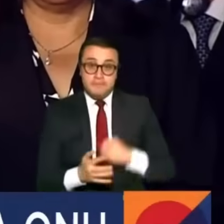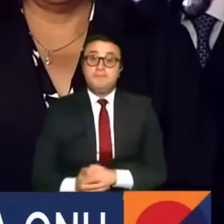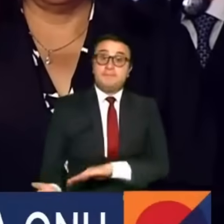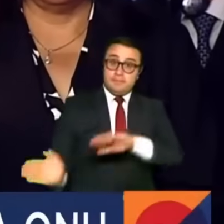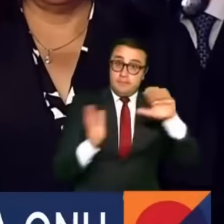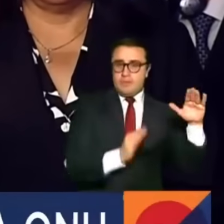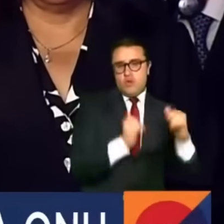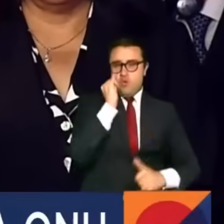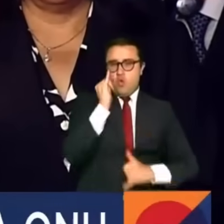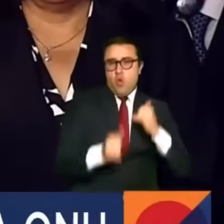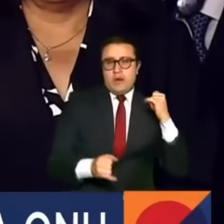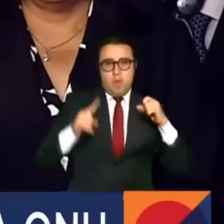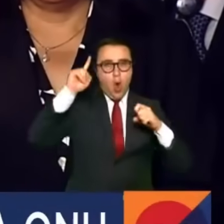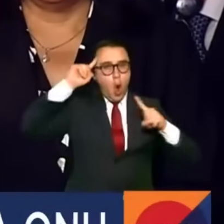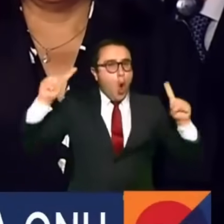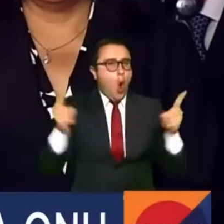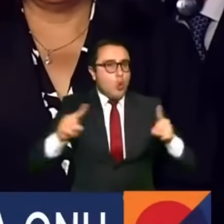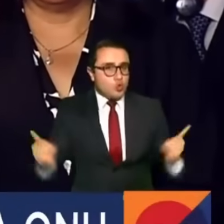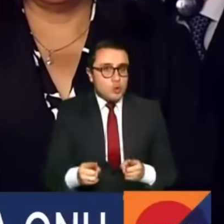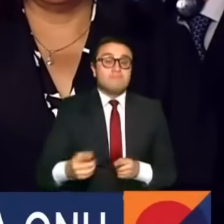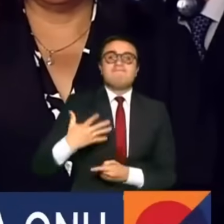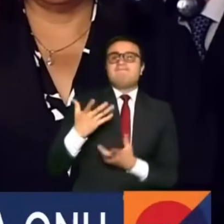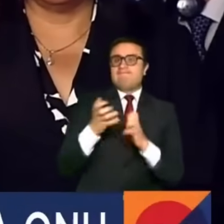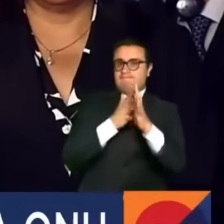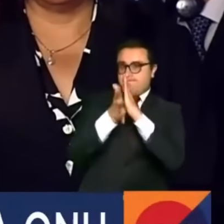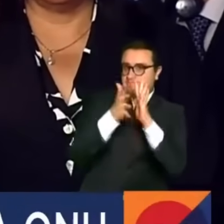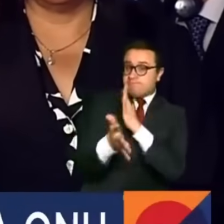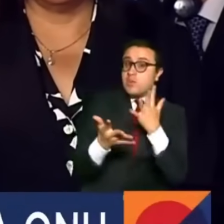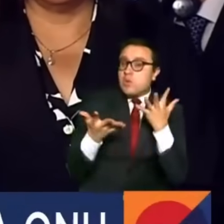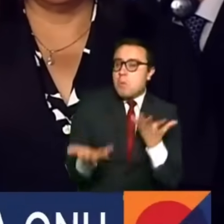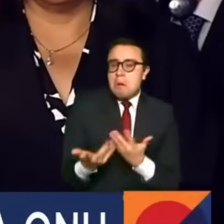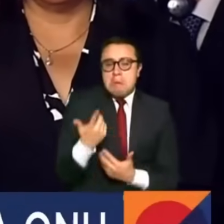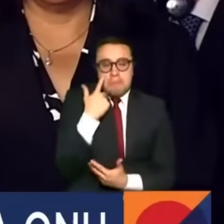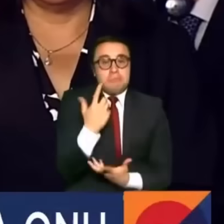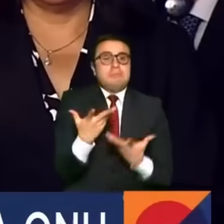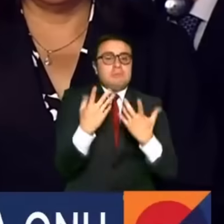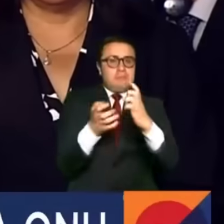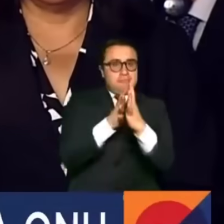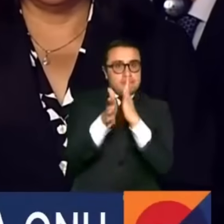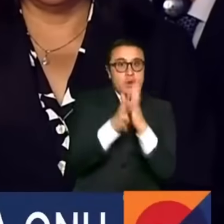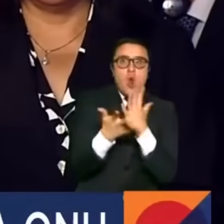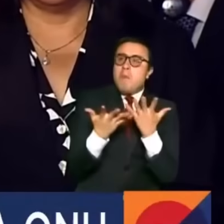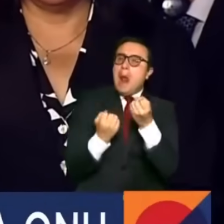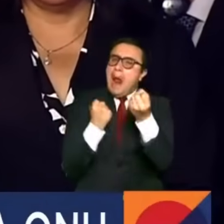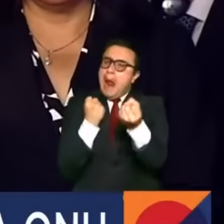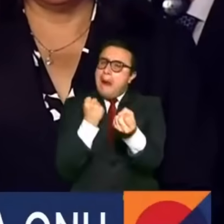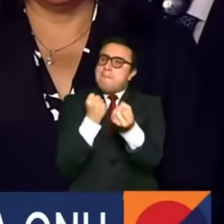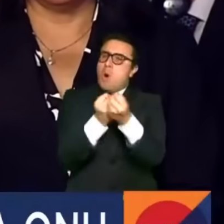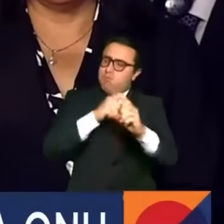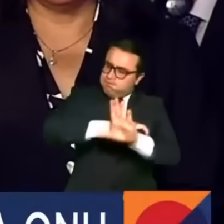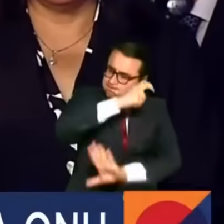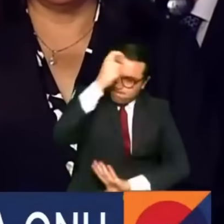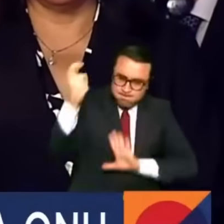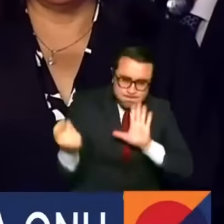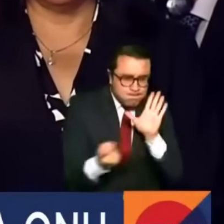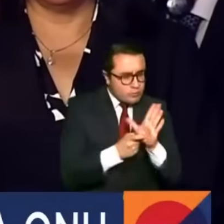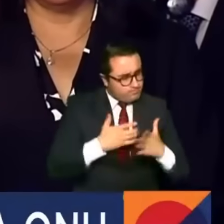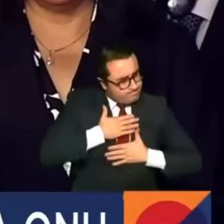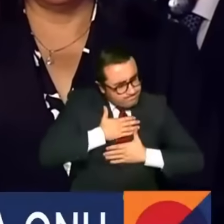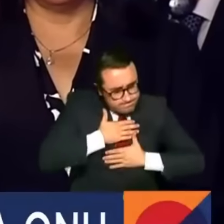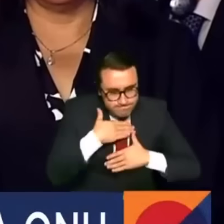concluir diciendo y reiterar el apoyo completo al proceso de